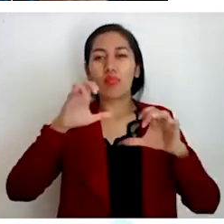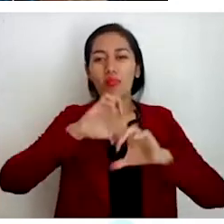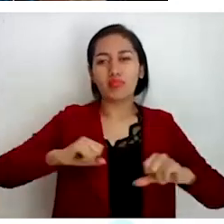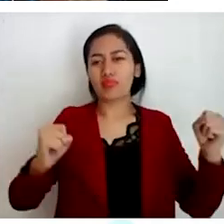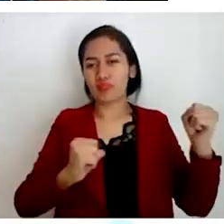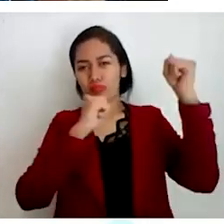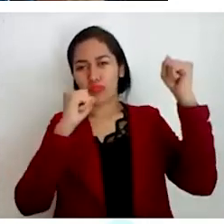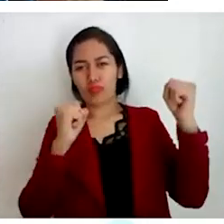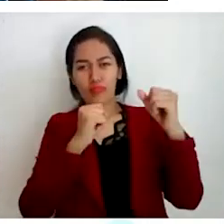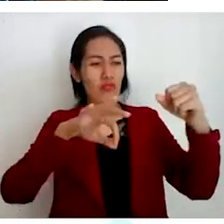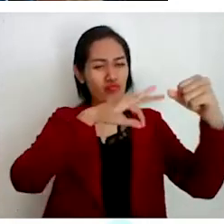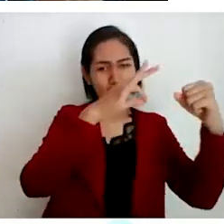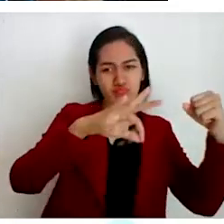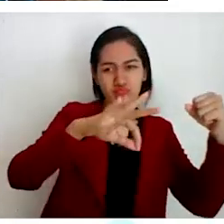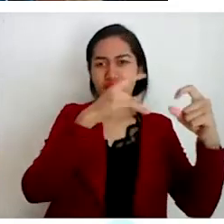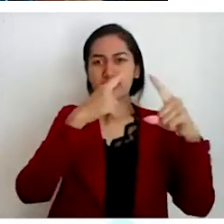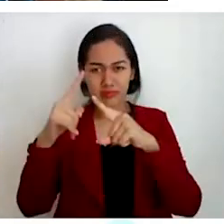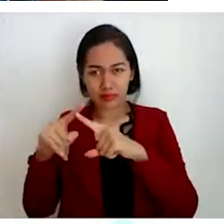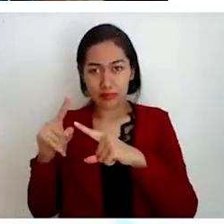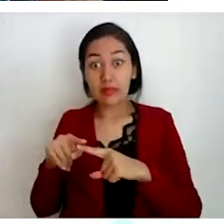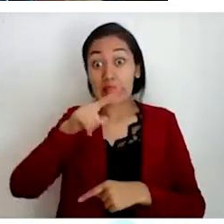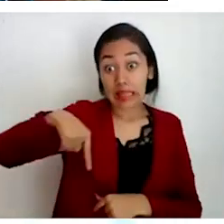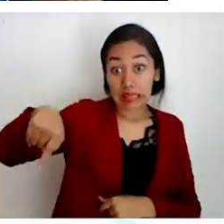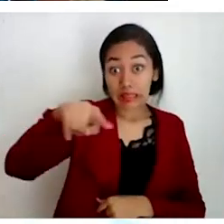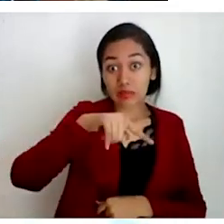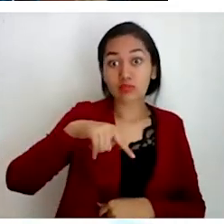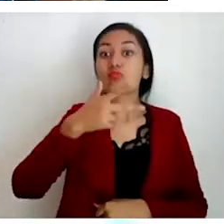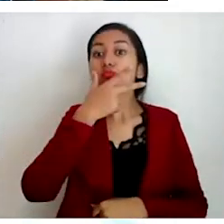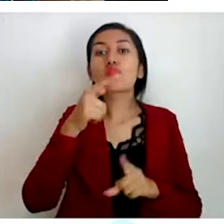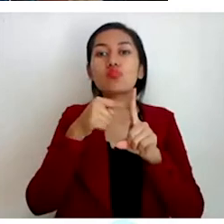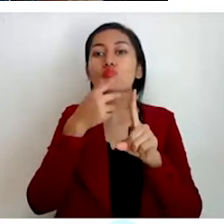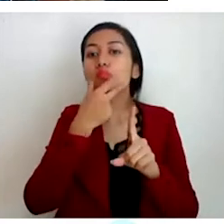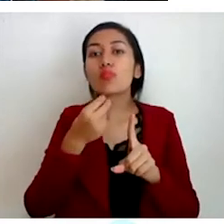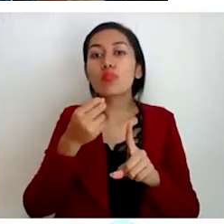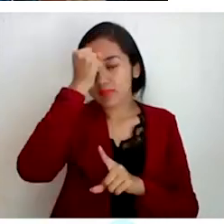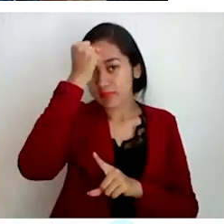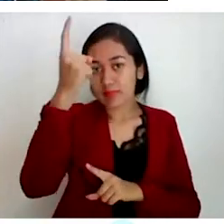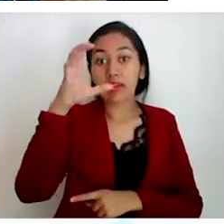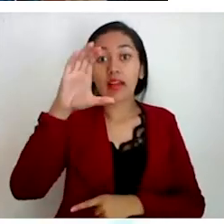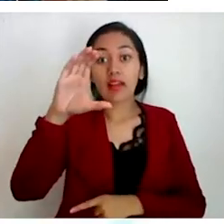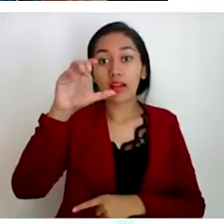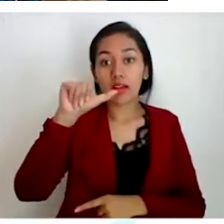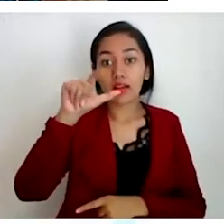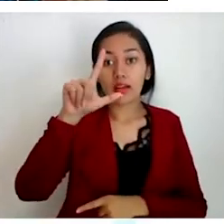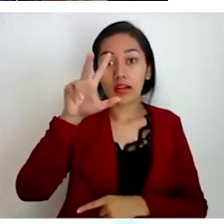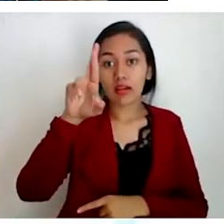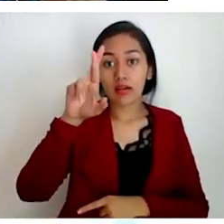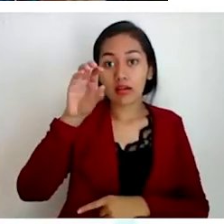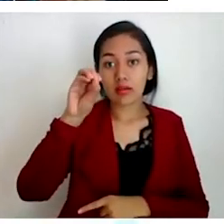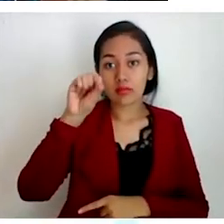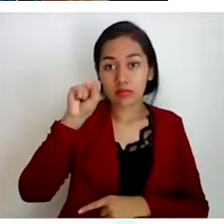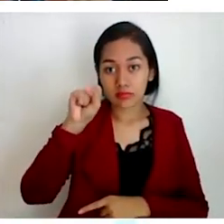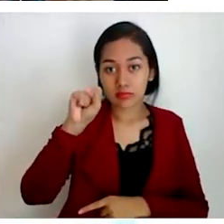The Visitors del compositor mexicano Carlos Chávez. Y bueno, que les gustaría